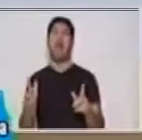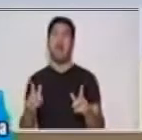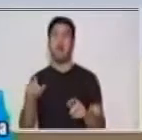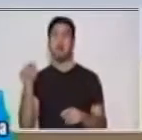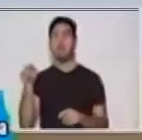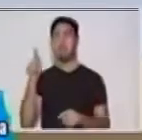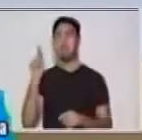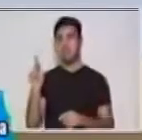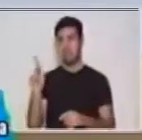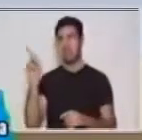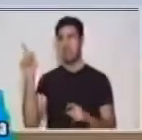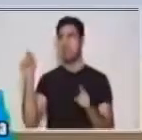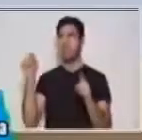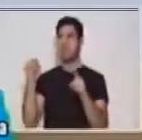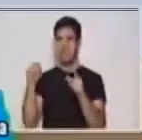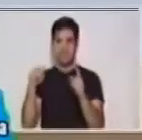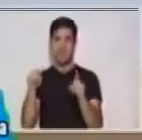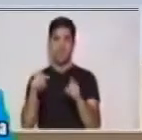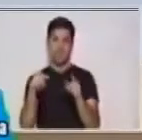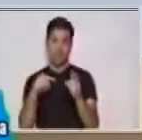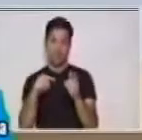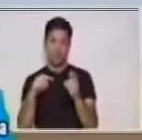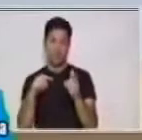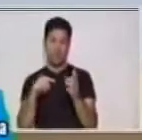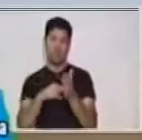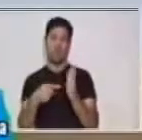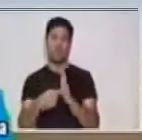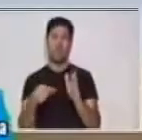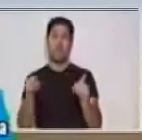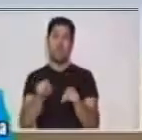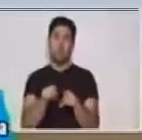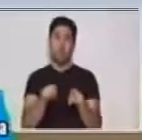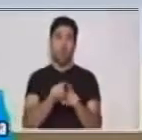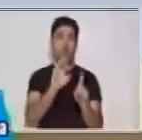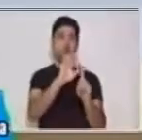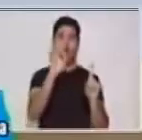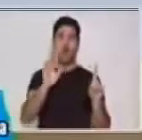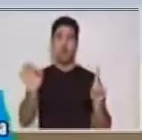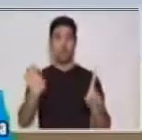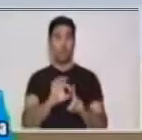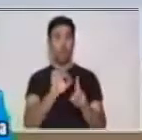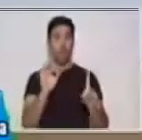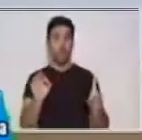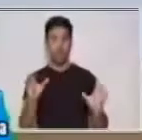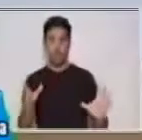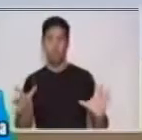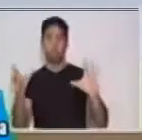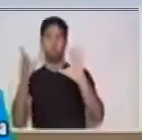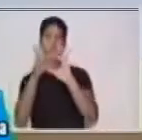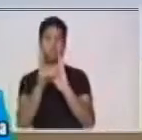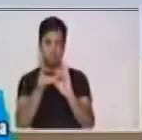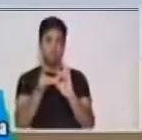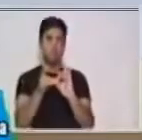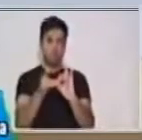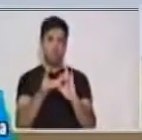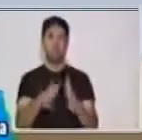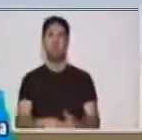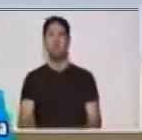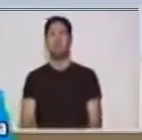Y estas mismas unen oraciones. Y en un párrafo, y estamos uniendo, utilizamos un